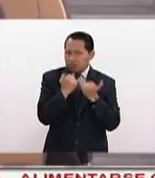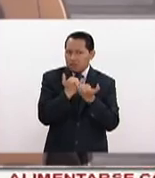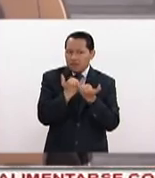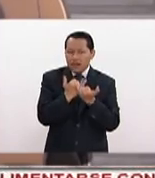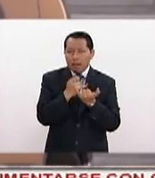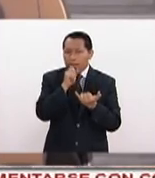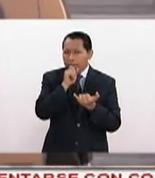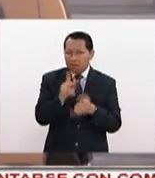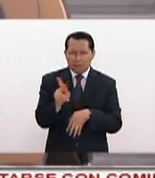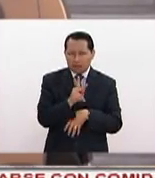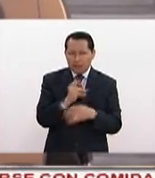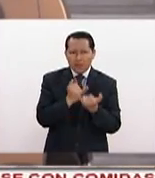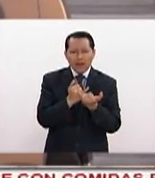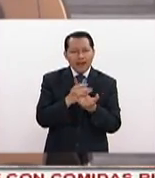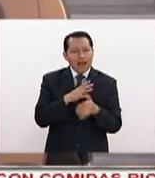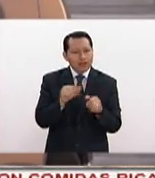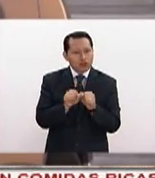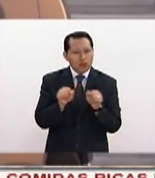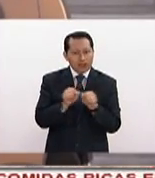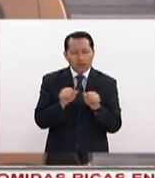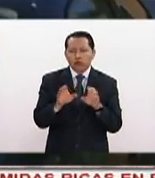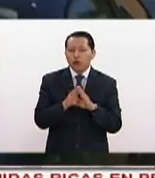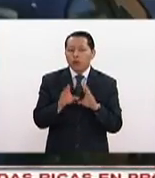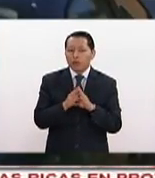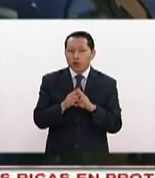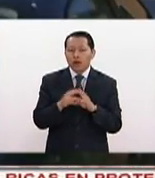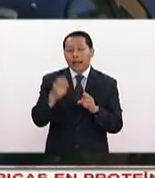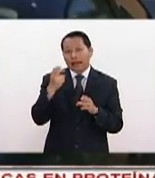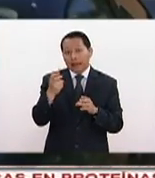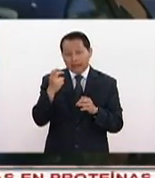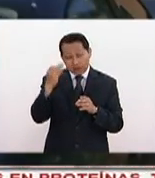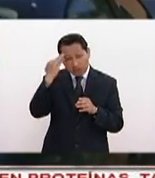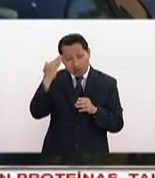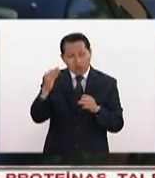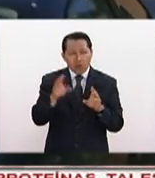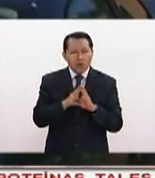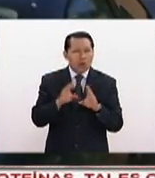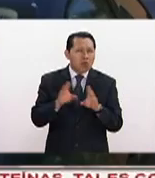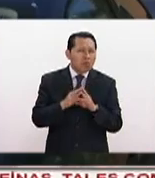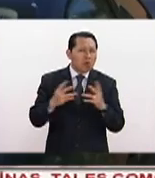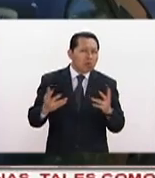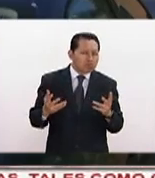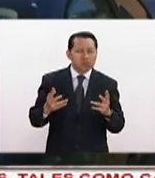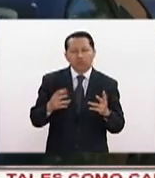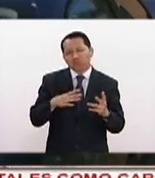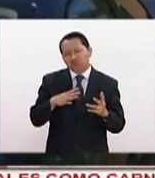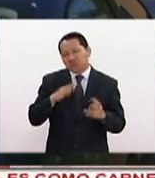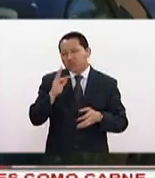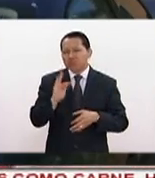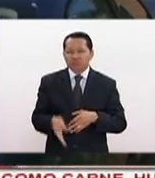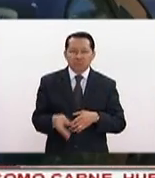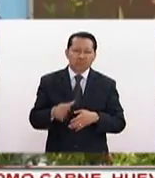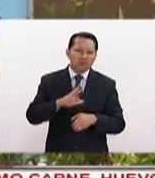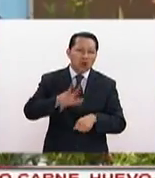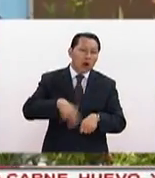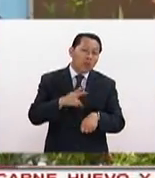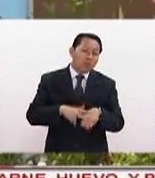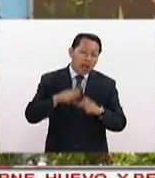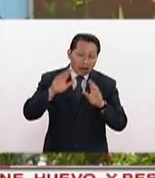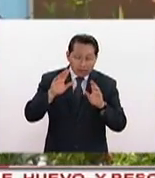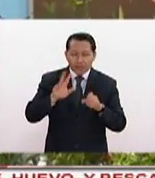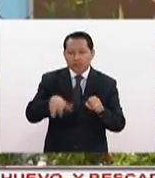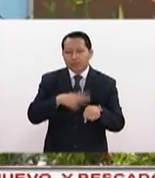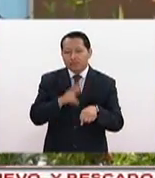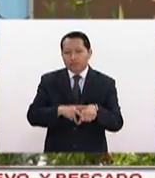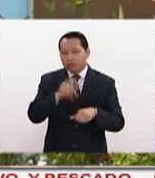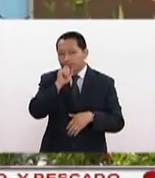de vida idéntico al de sus sobrinos, el cual hasta esas épocas era hasta cierto punto aceptable o normal, si se quiere ver de esa forma.